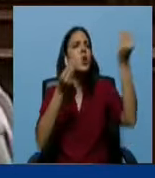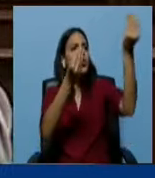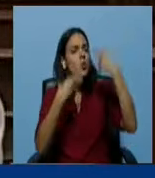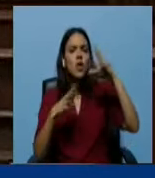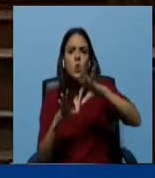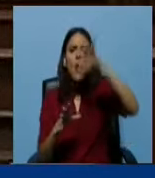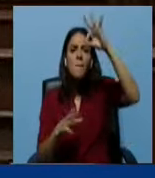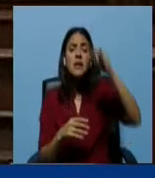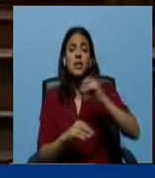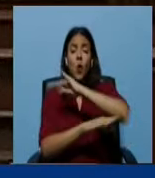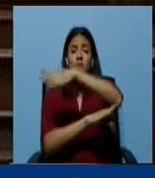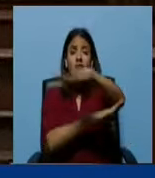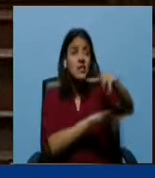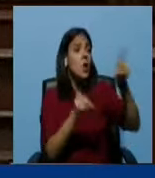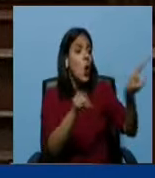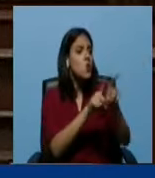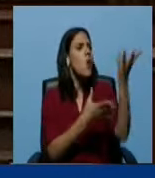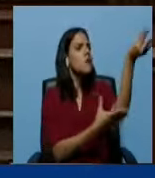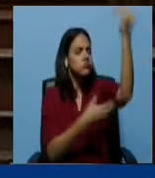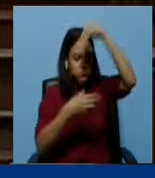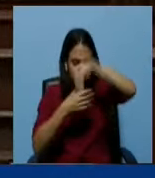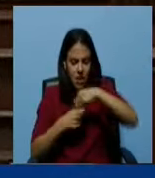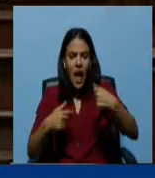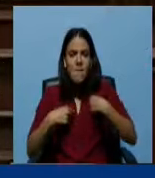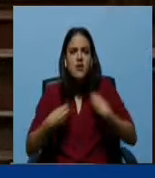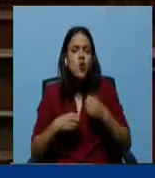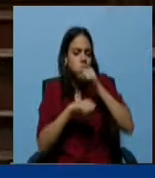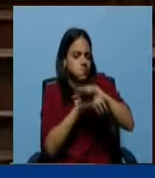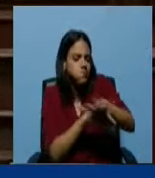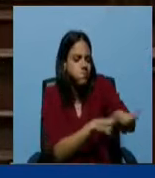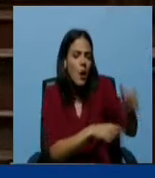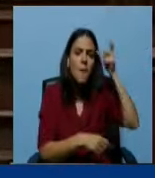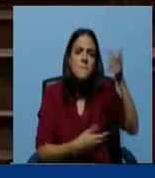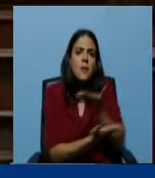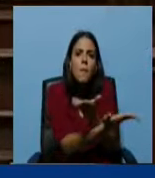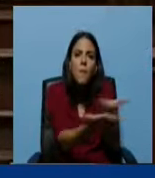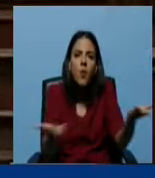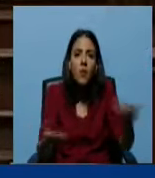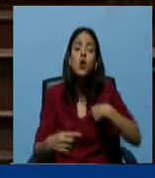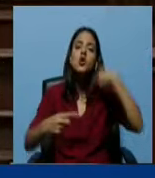en el desierto cada día y transmitírselo a mi pueblo. Todos los días le digo.